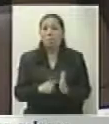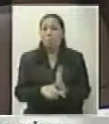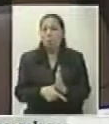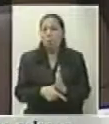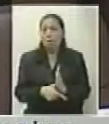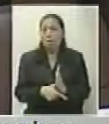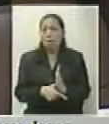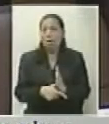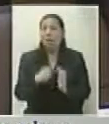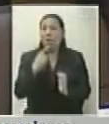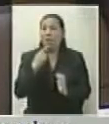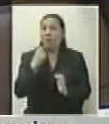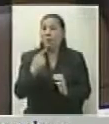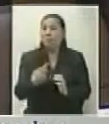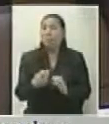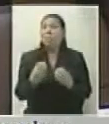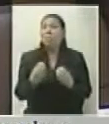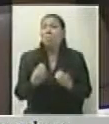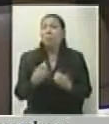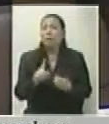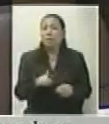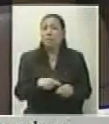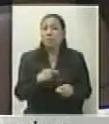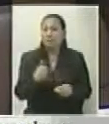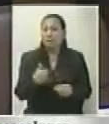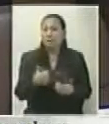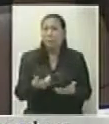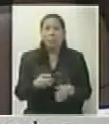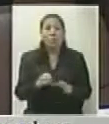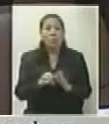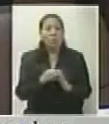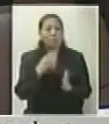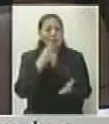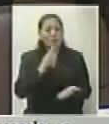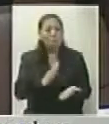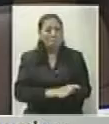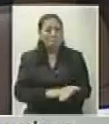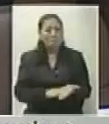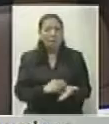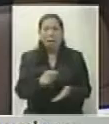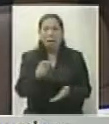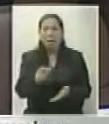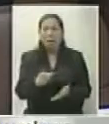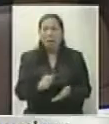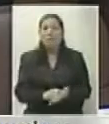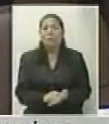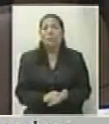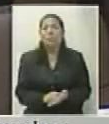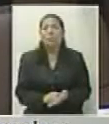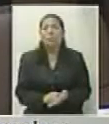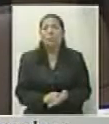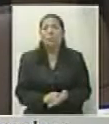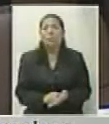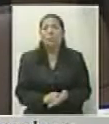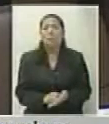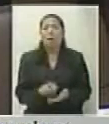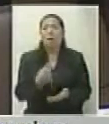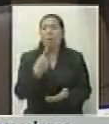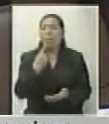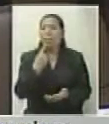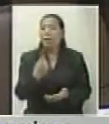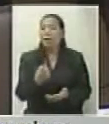luego lo denunciaron porque a su vez ese mismo hecho constituye delito. La persona puso un habeas corpus y en el habeas